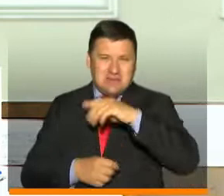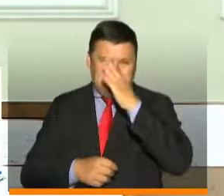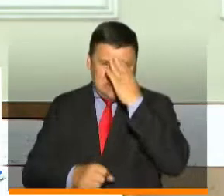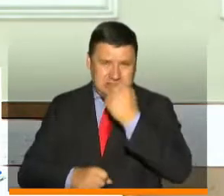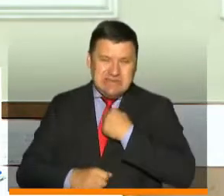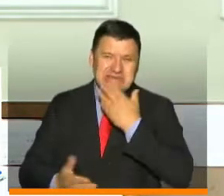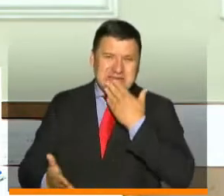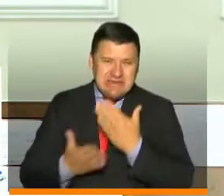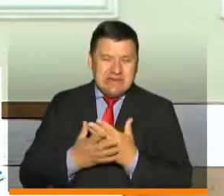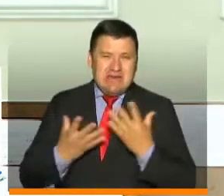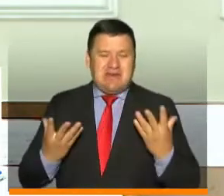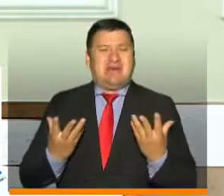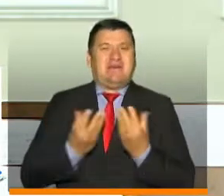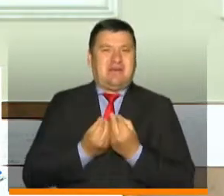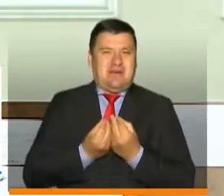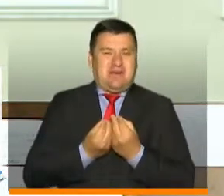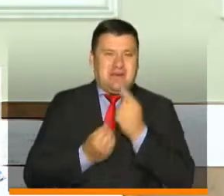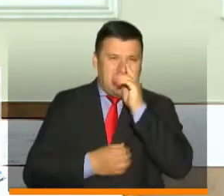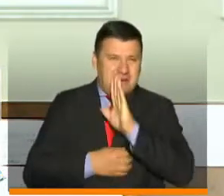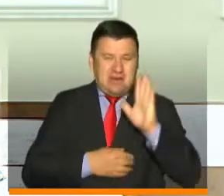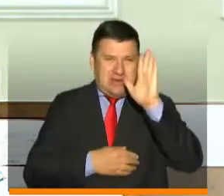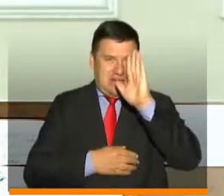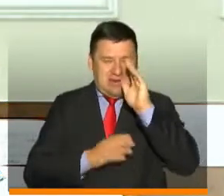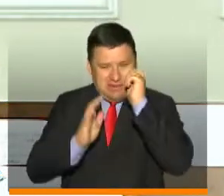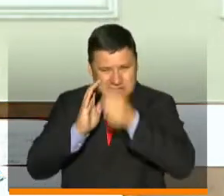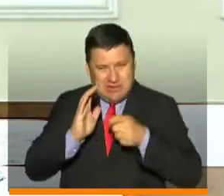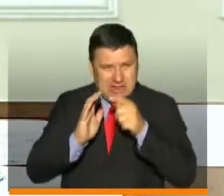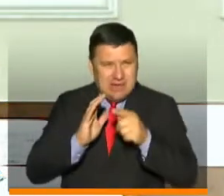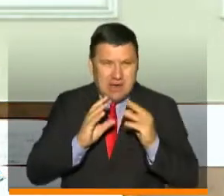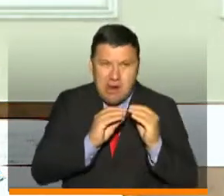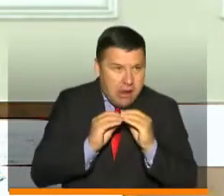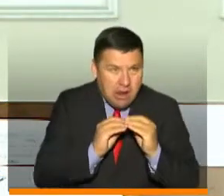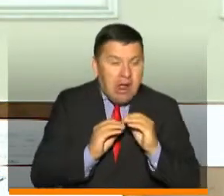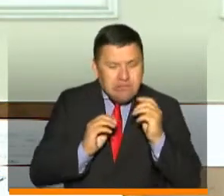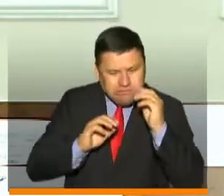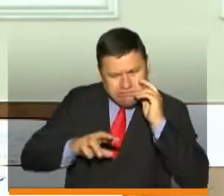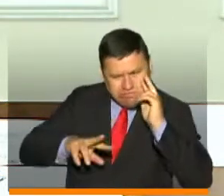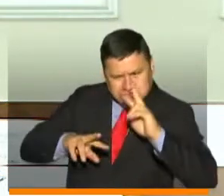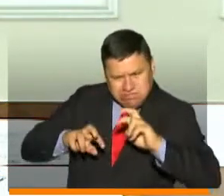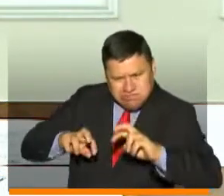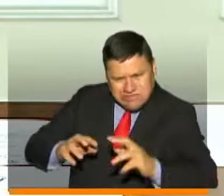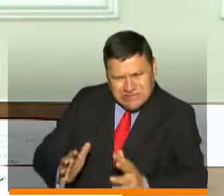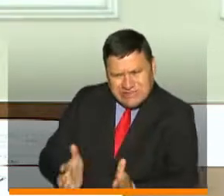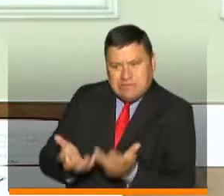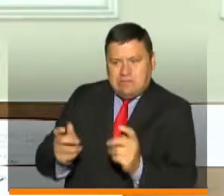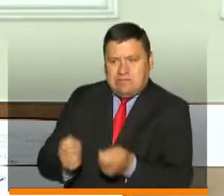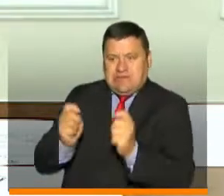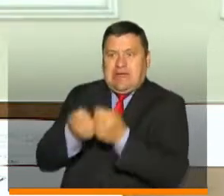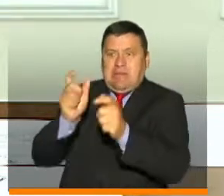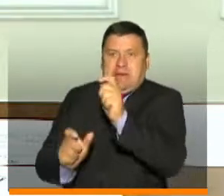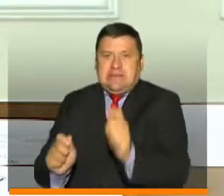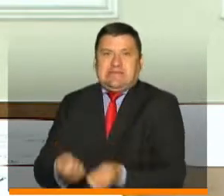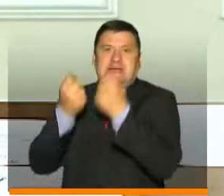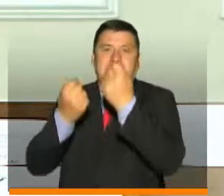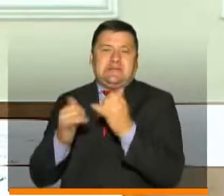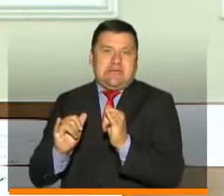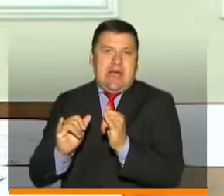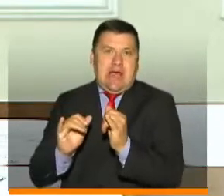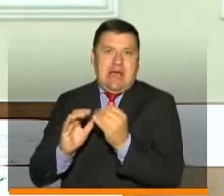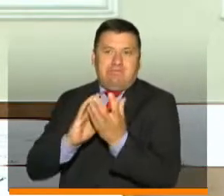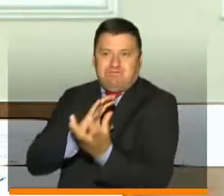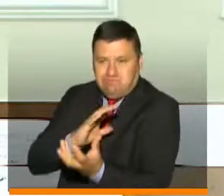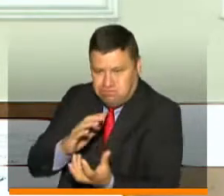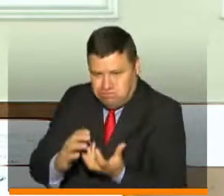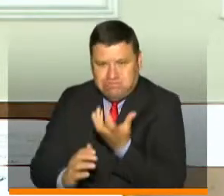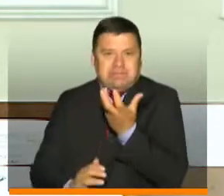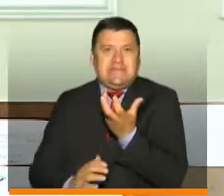Fuerzas Militares, el equipo de la Agencia Nacional de Minería, de haber propiciado este rápido rescate. Y quiero